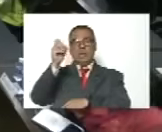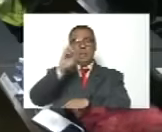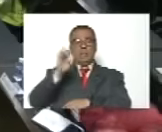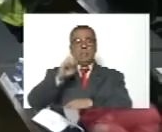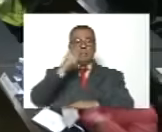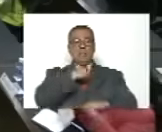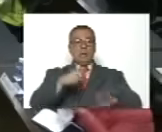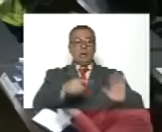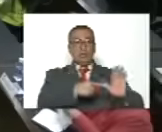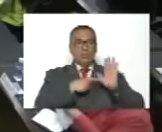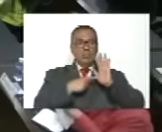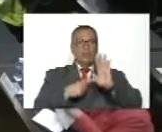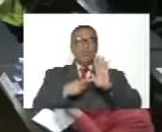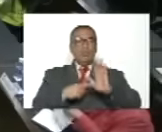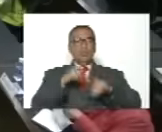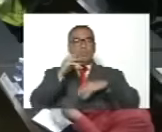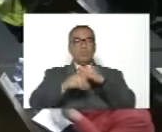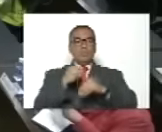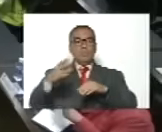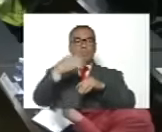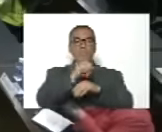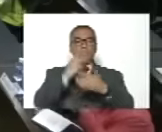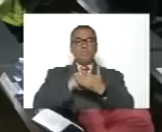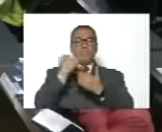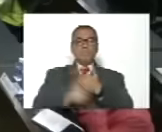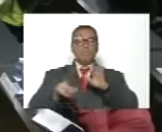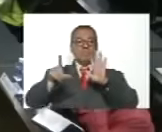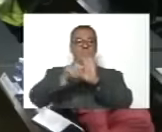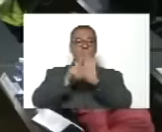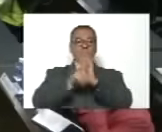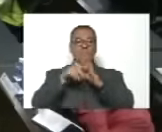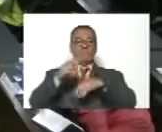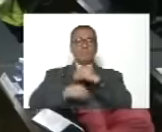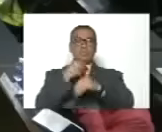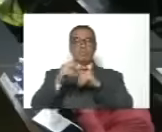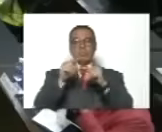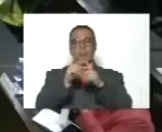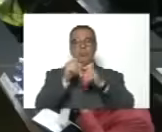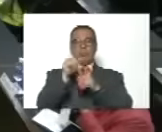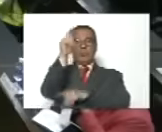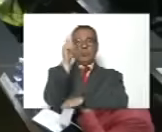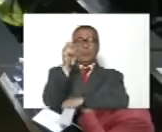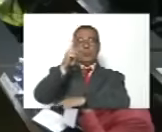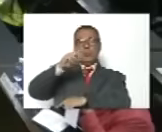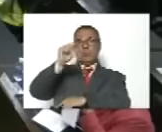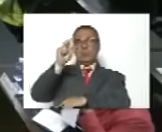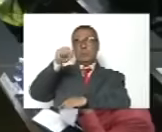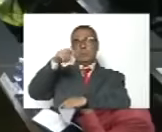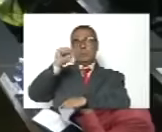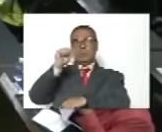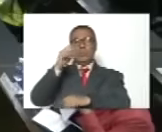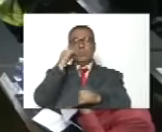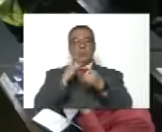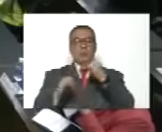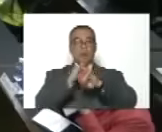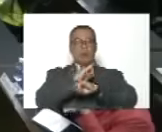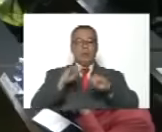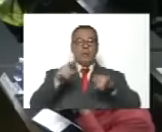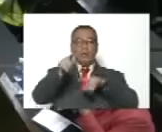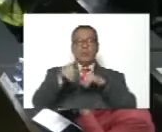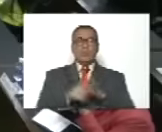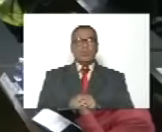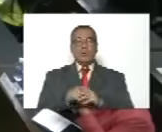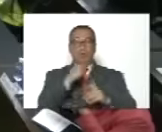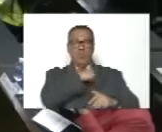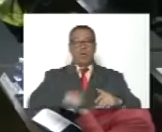Álvarez presentó la motivación, objeto y alcance del proyecto de ley y ejerció el derecho de palabra el diputado Bruno Galo. Finalizadas las intervenciones,